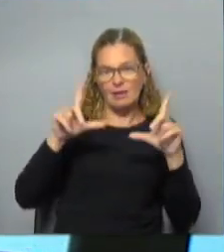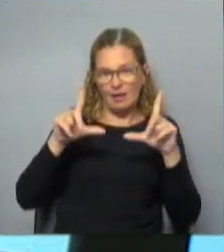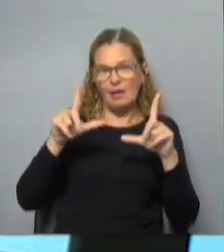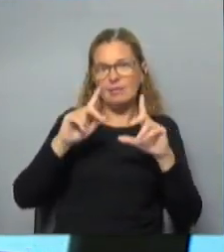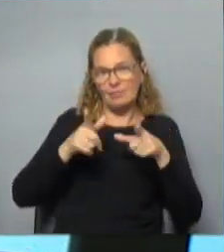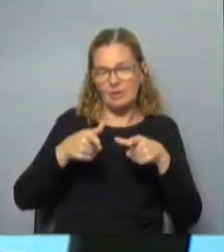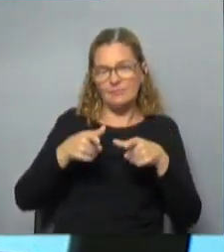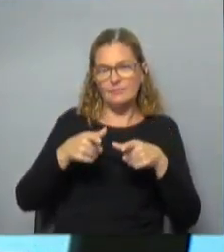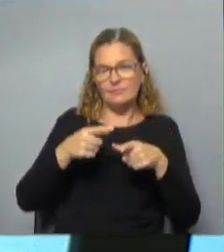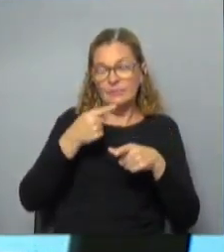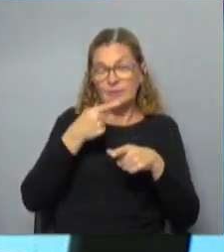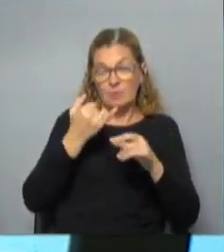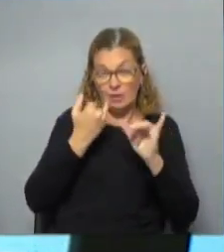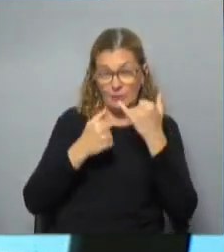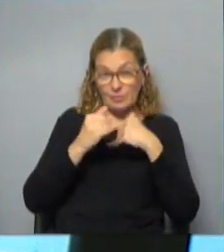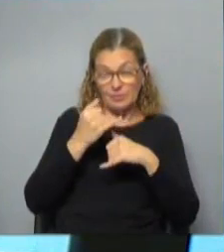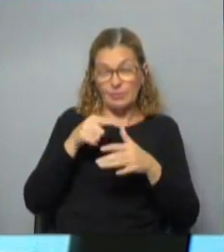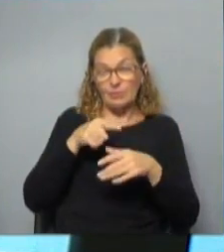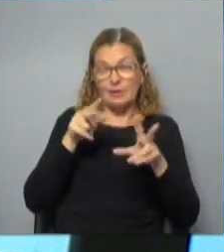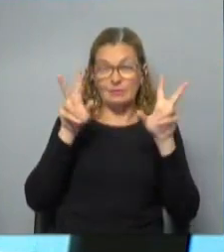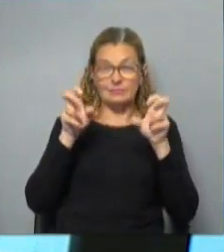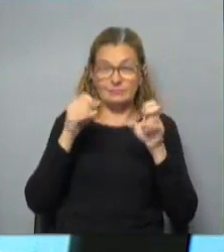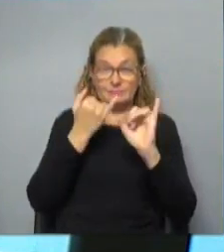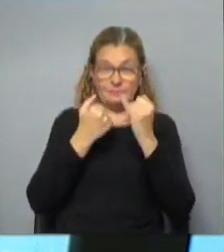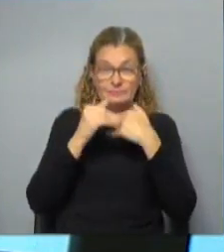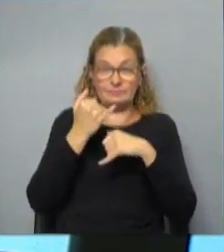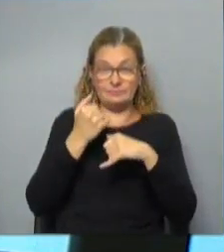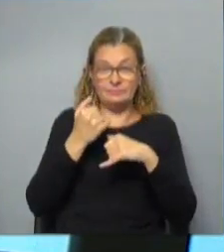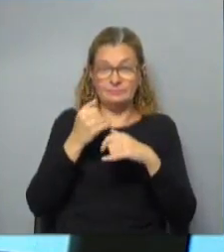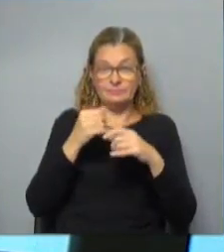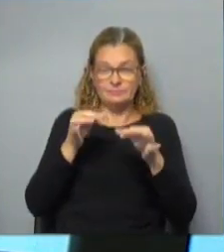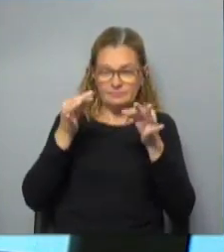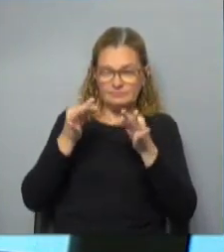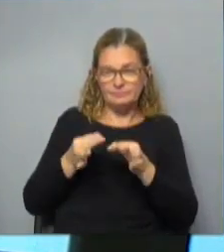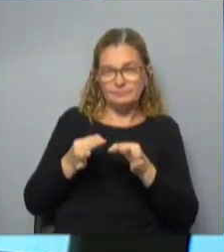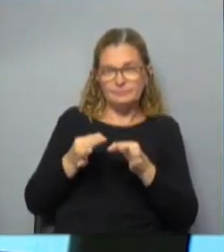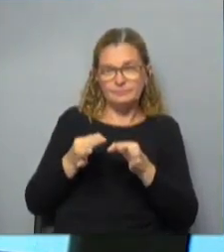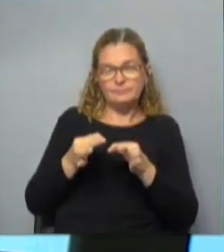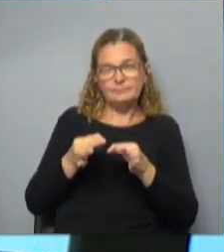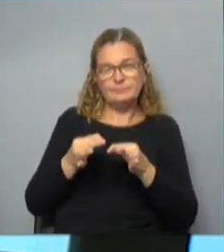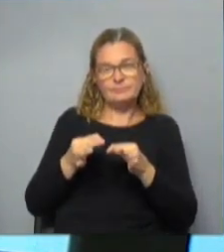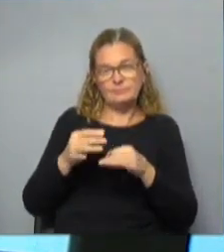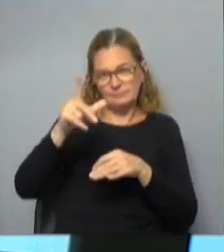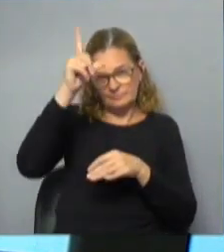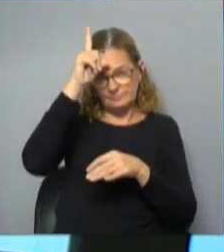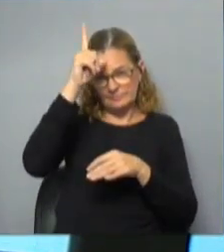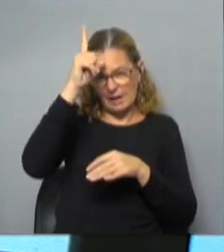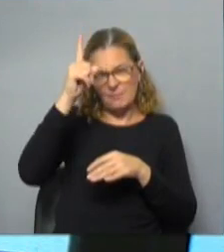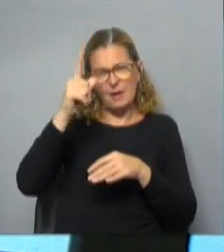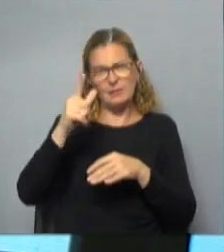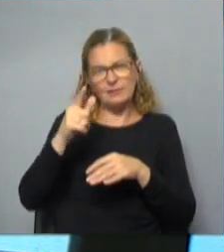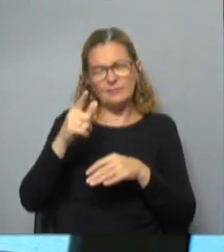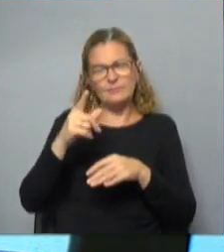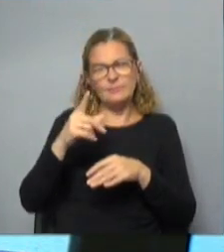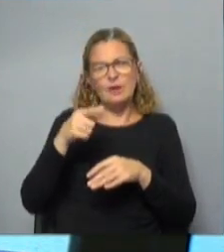bueno dimos esa información que tiene que ver con la información el informe especial que hizo el medio alemán en el medio público